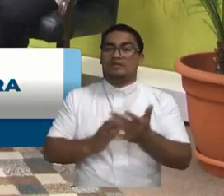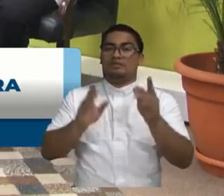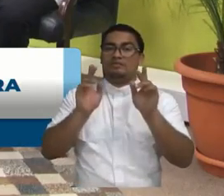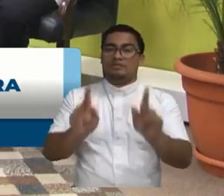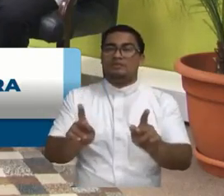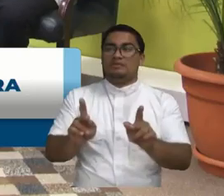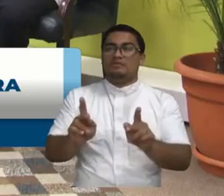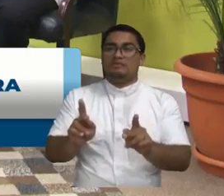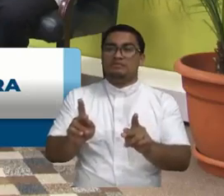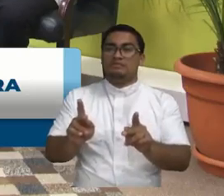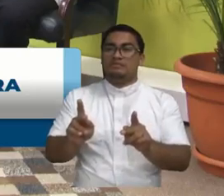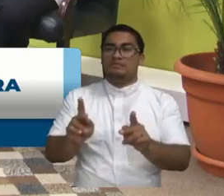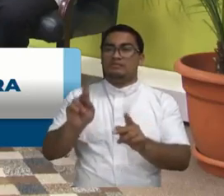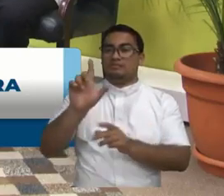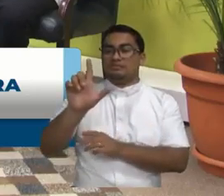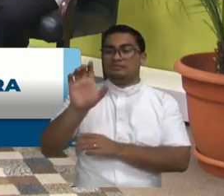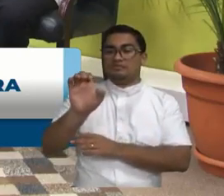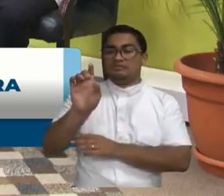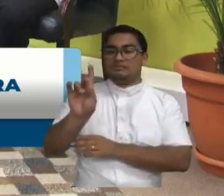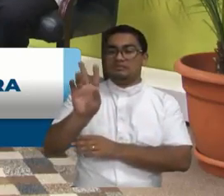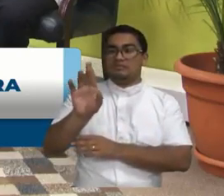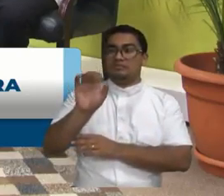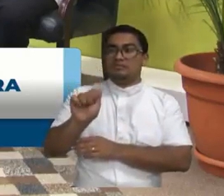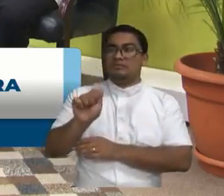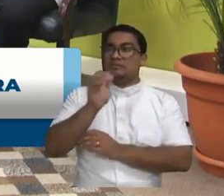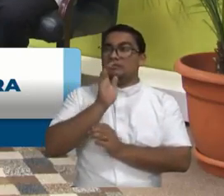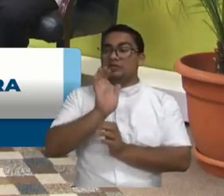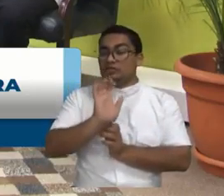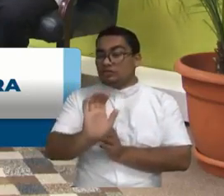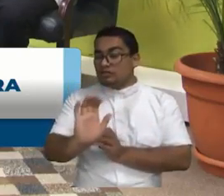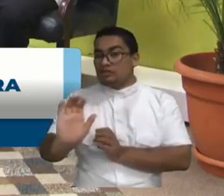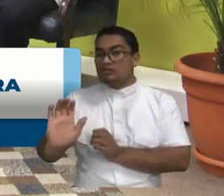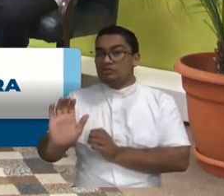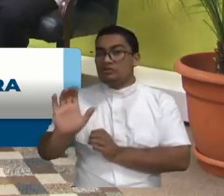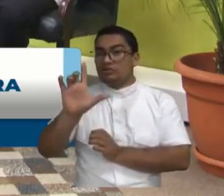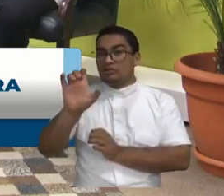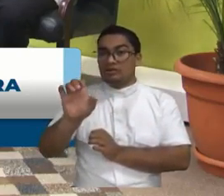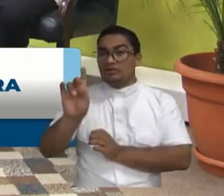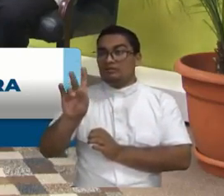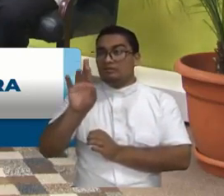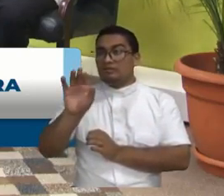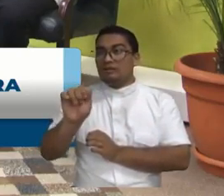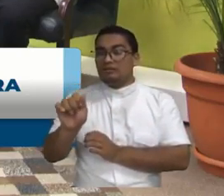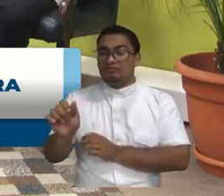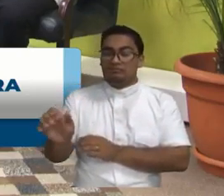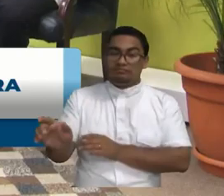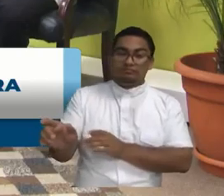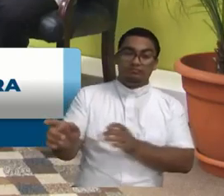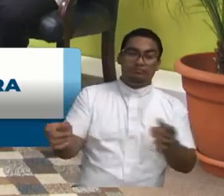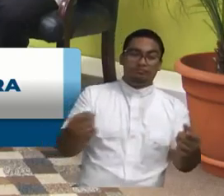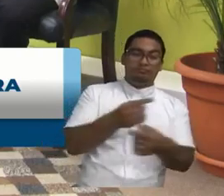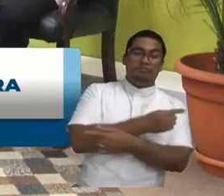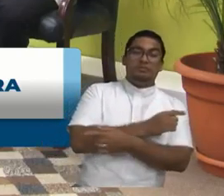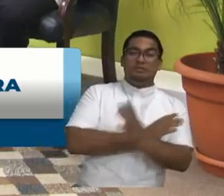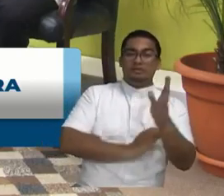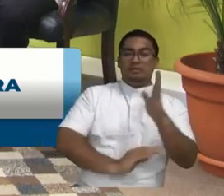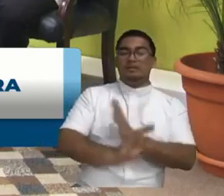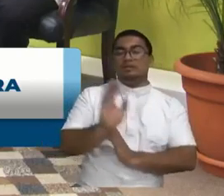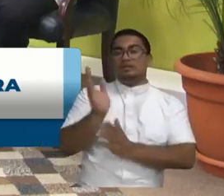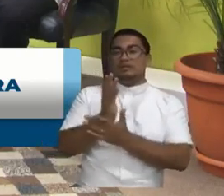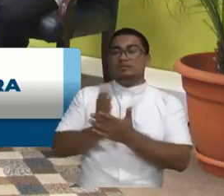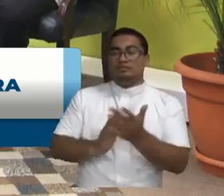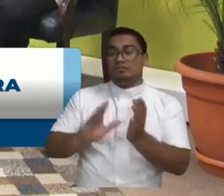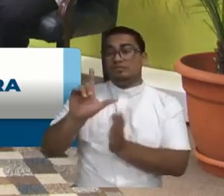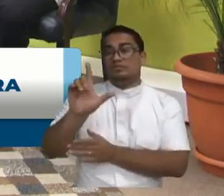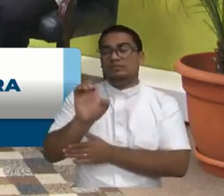no tenemos que tener casos de niños con lepra que lleguen a discapacidad. Y aquellos pacientes que ya tienen lepra, que